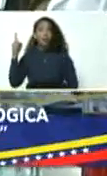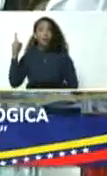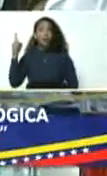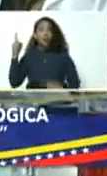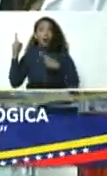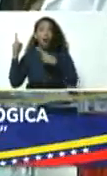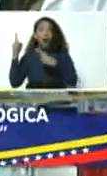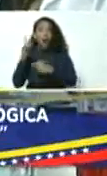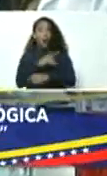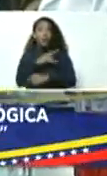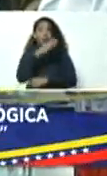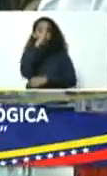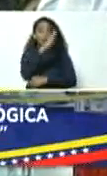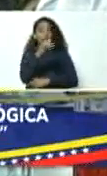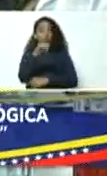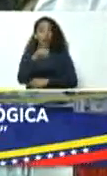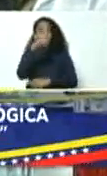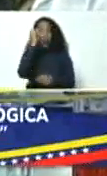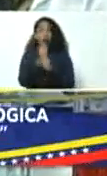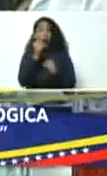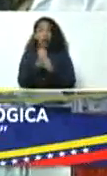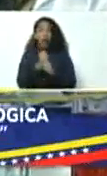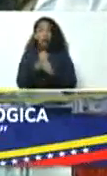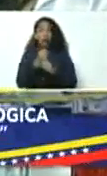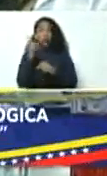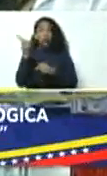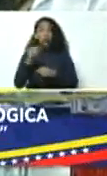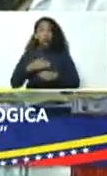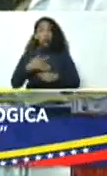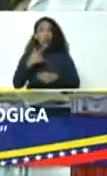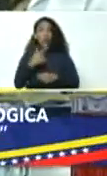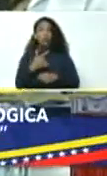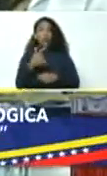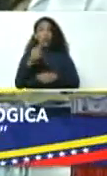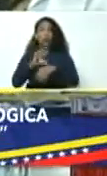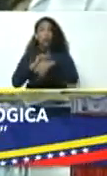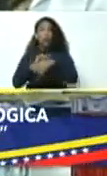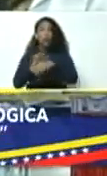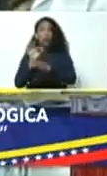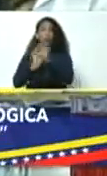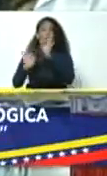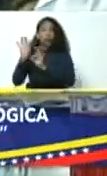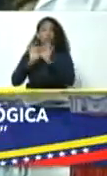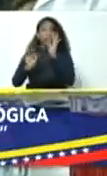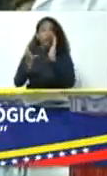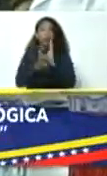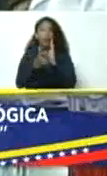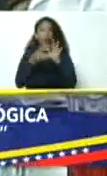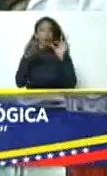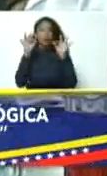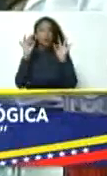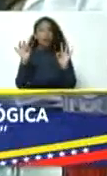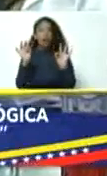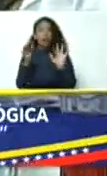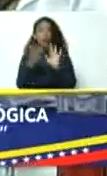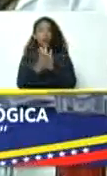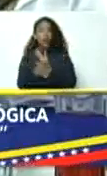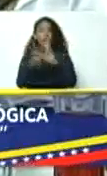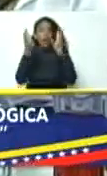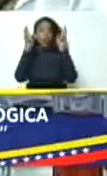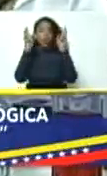la universidad directo para acá. ¿Qué nos puede decir, doctor técnico especialista en el